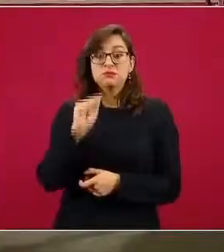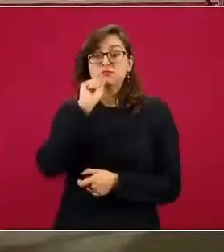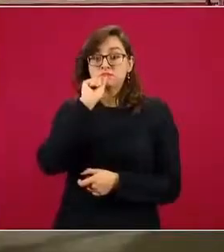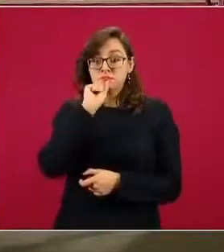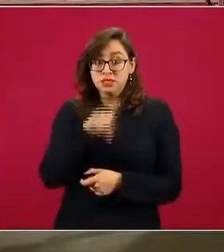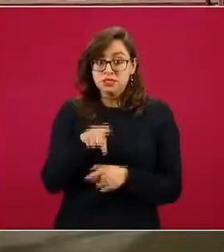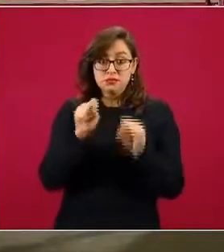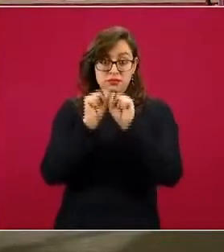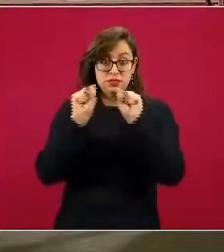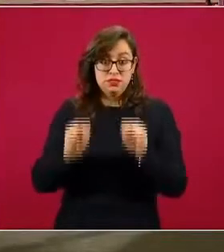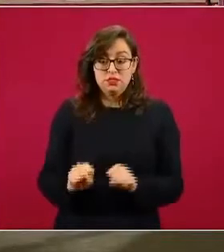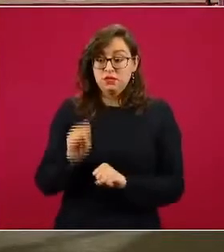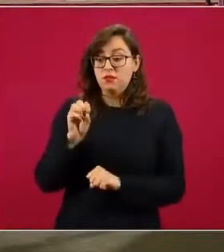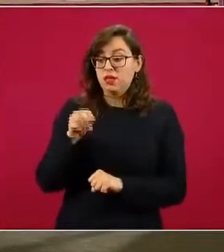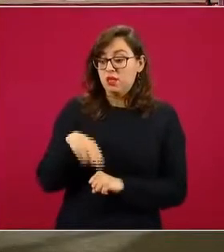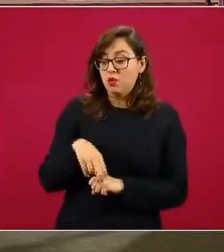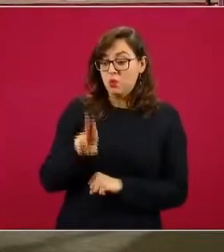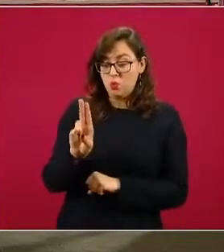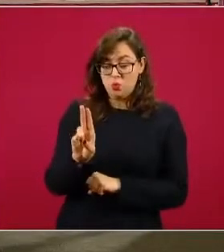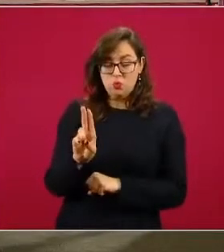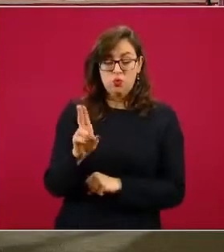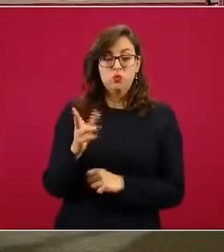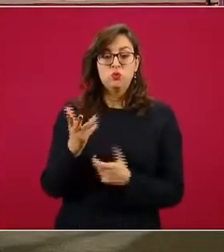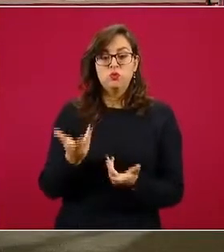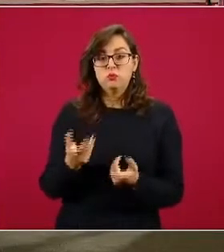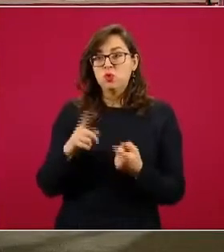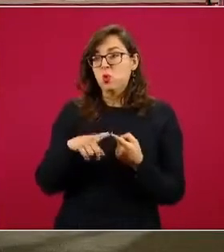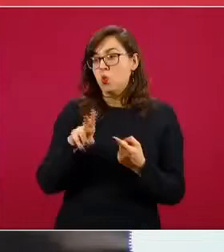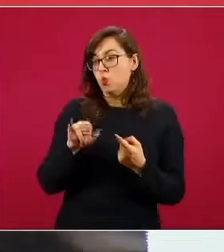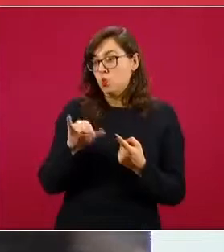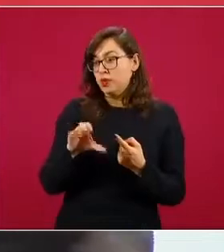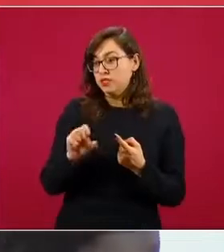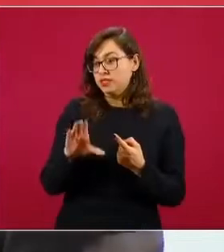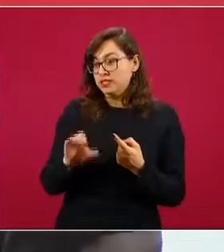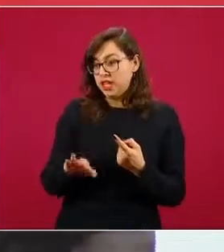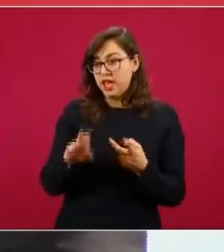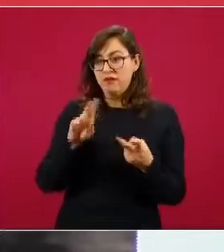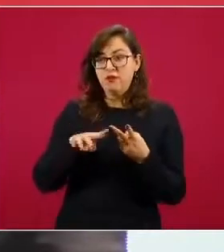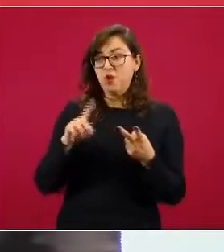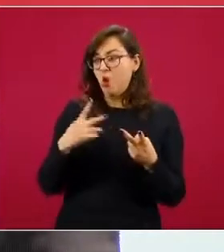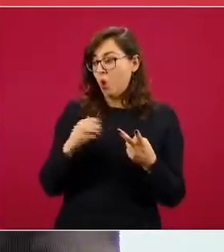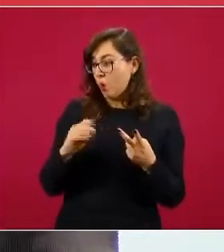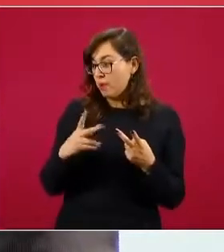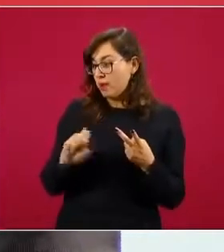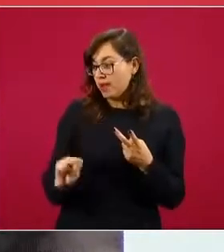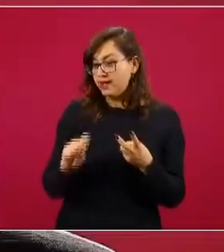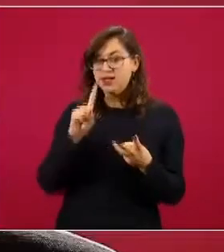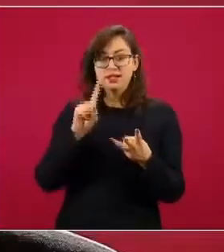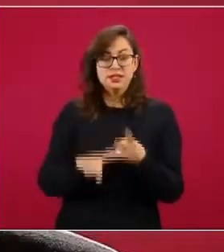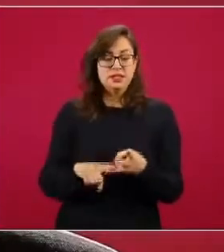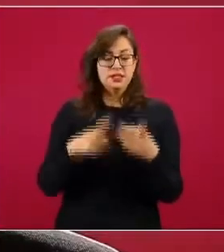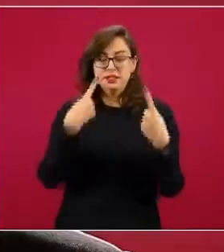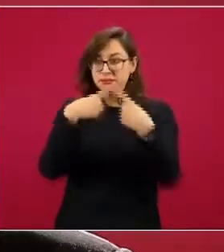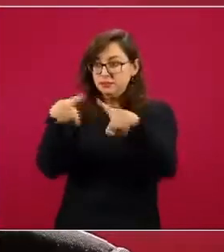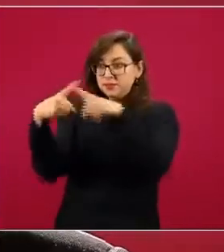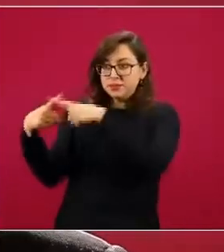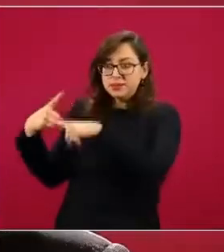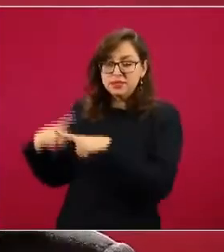el Sistema de Naciones Unidas, por ejemplo, UNICEF, OPS, el Organismo de Respuesta a